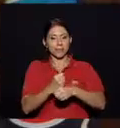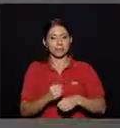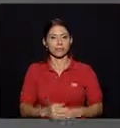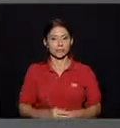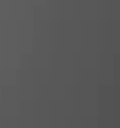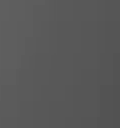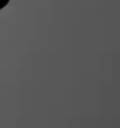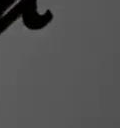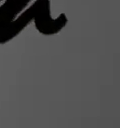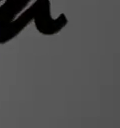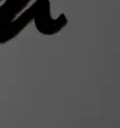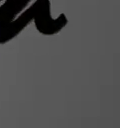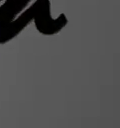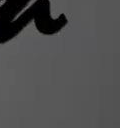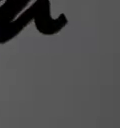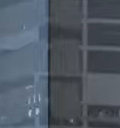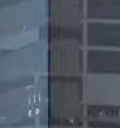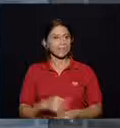desempleo.